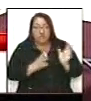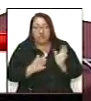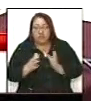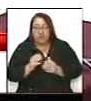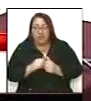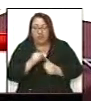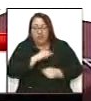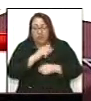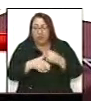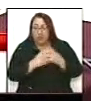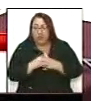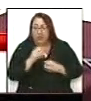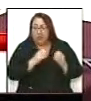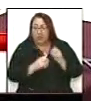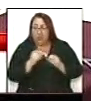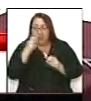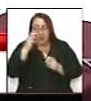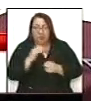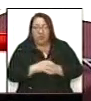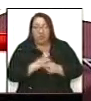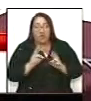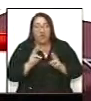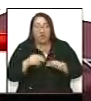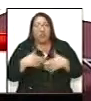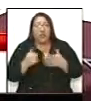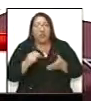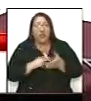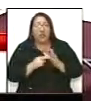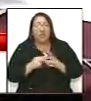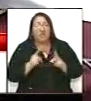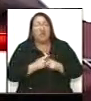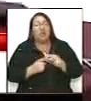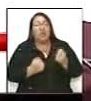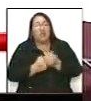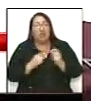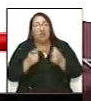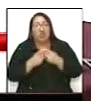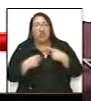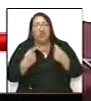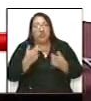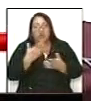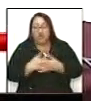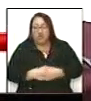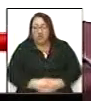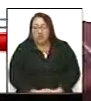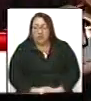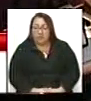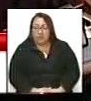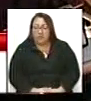del fortalecimiento de organizaciones políticas y ojalá que pueda merecer el apoyo de los colegas parlamentarios. Gracias.